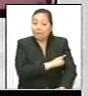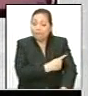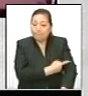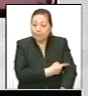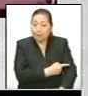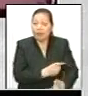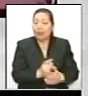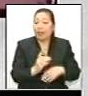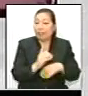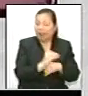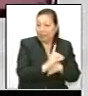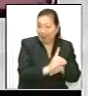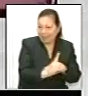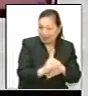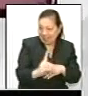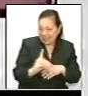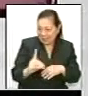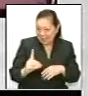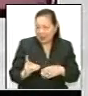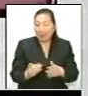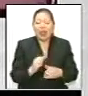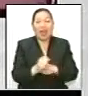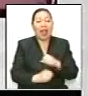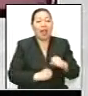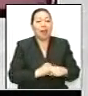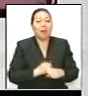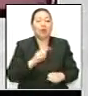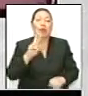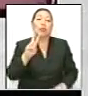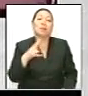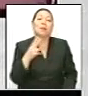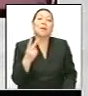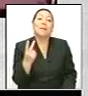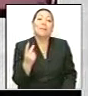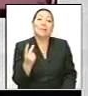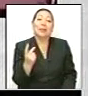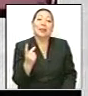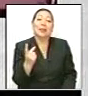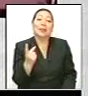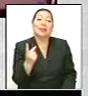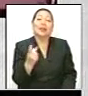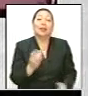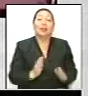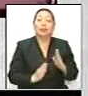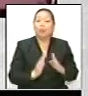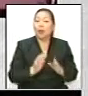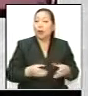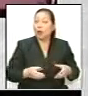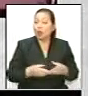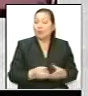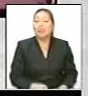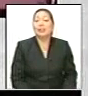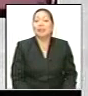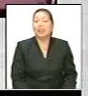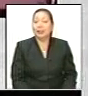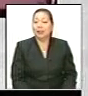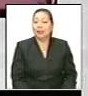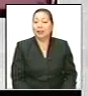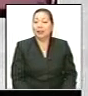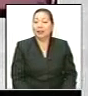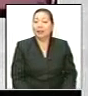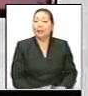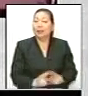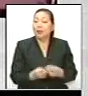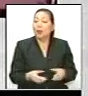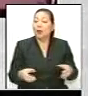de la Descentralización al 2021 en el edificio de comisiones, y también la